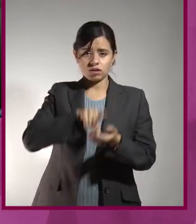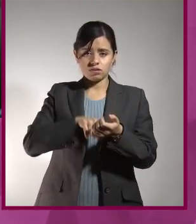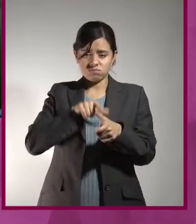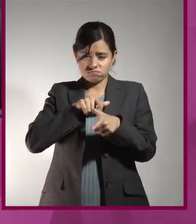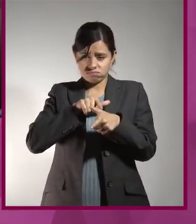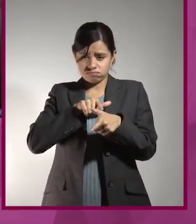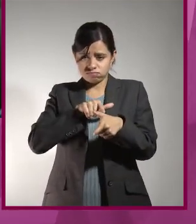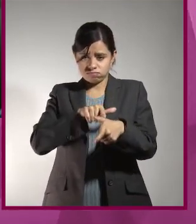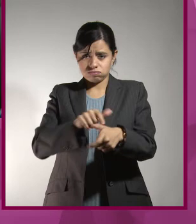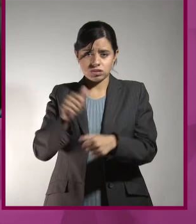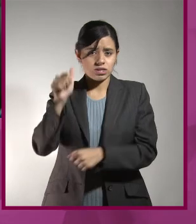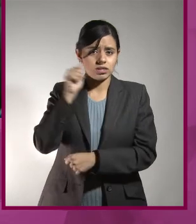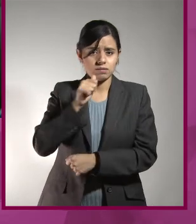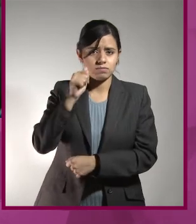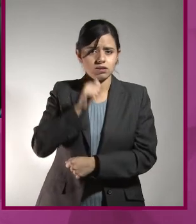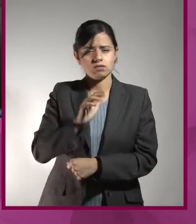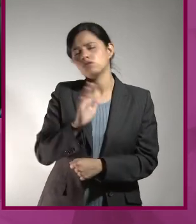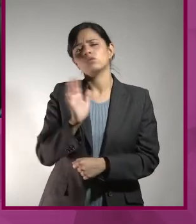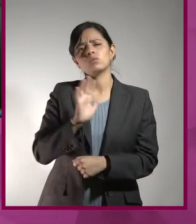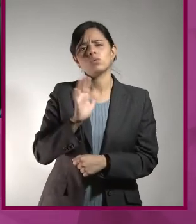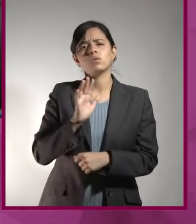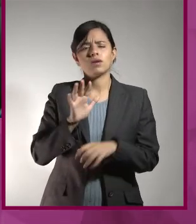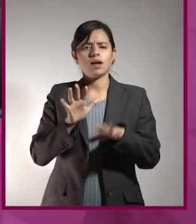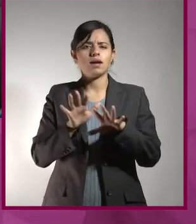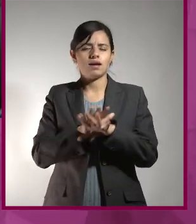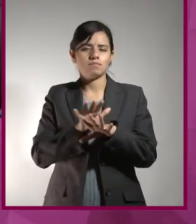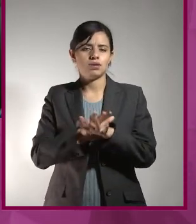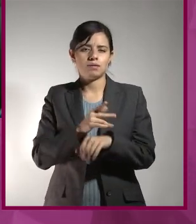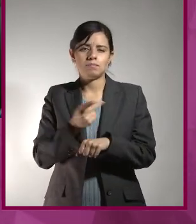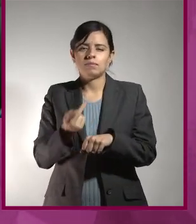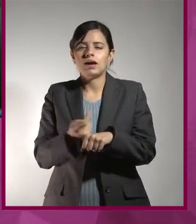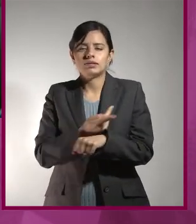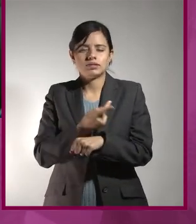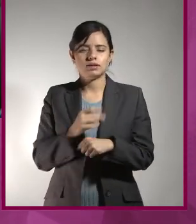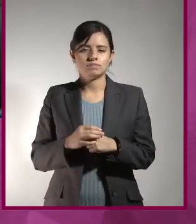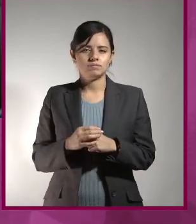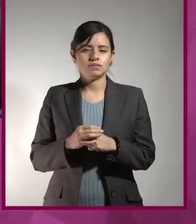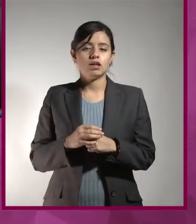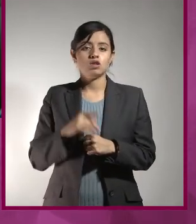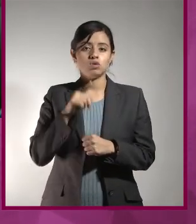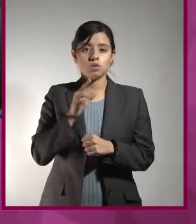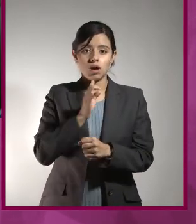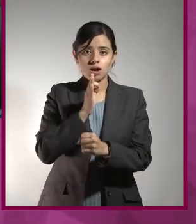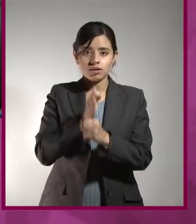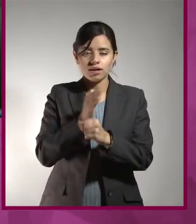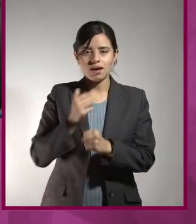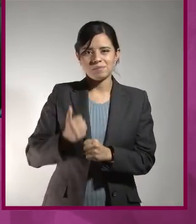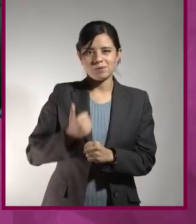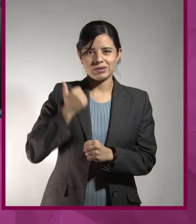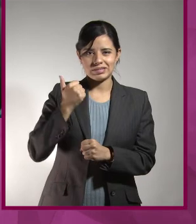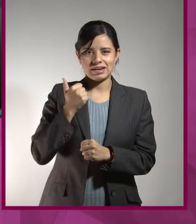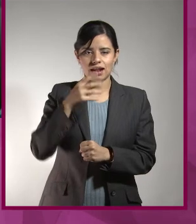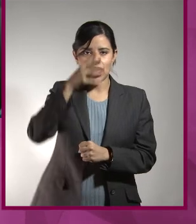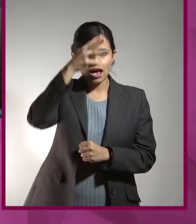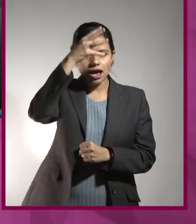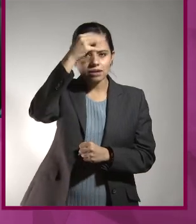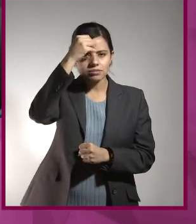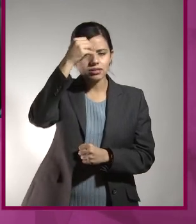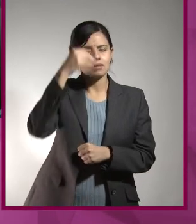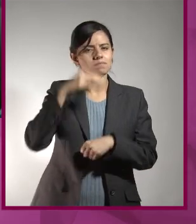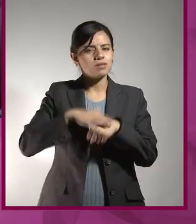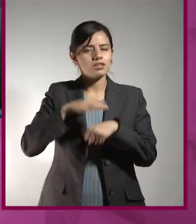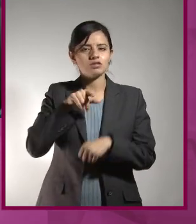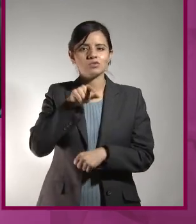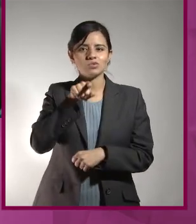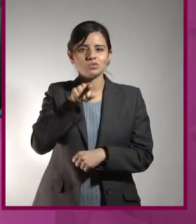es permanente. Y mientras este momento pasa, puedes aprovechar para aprender más sobre